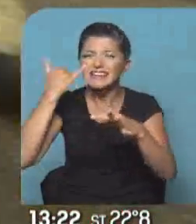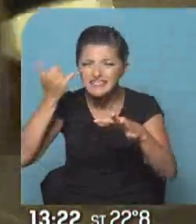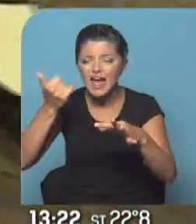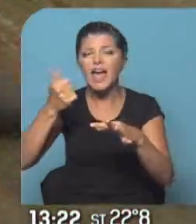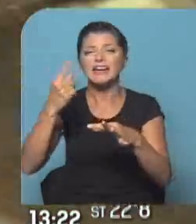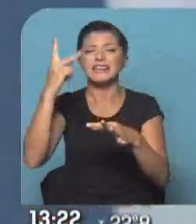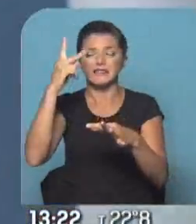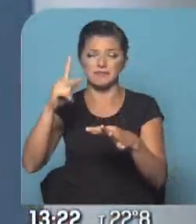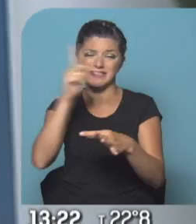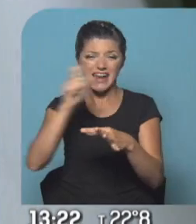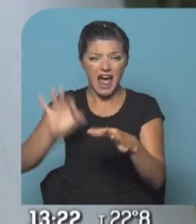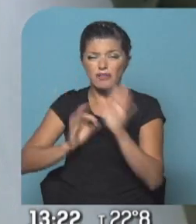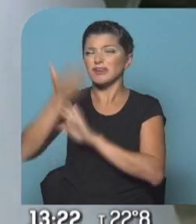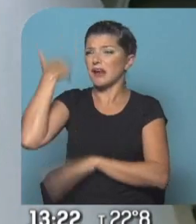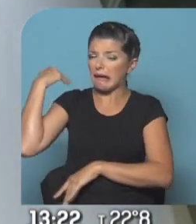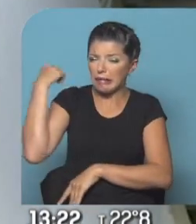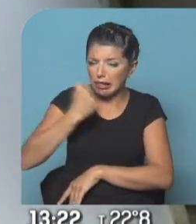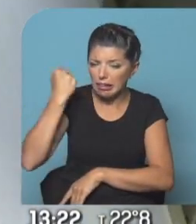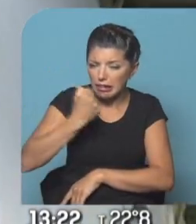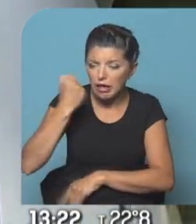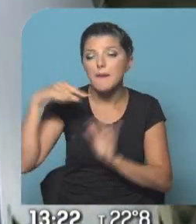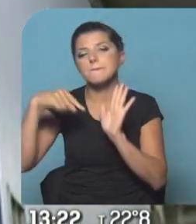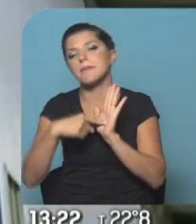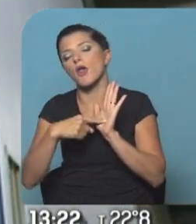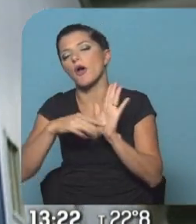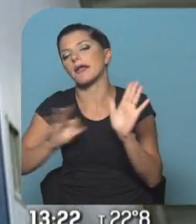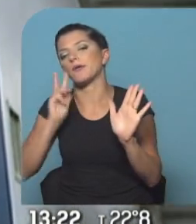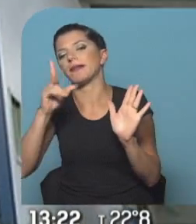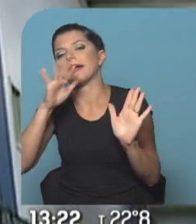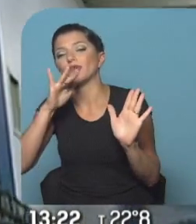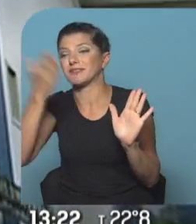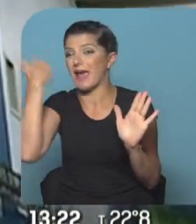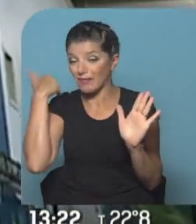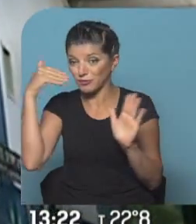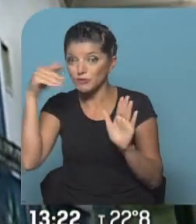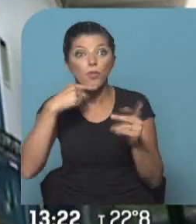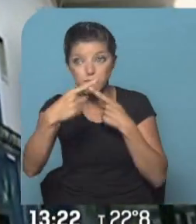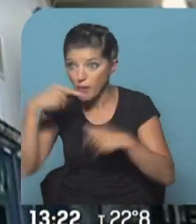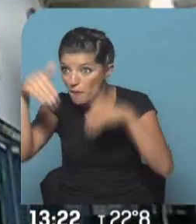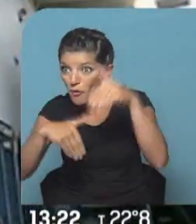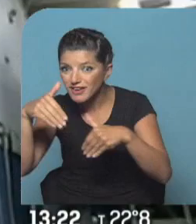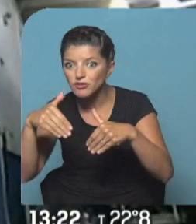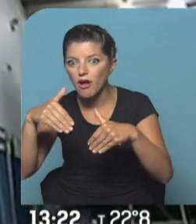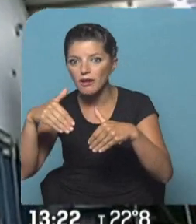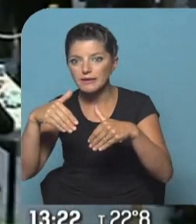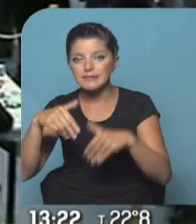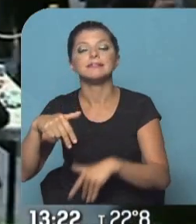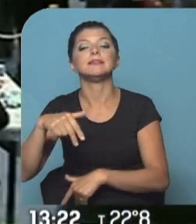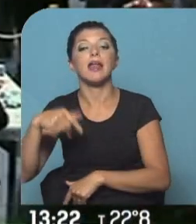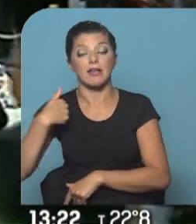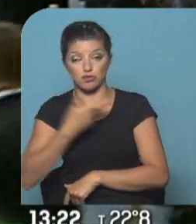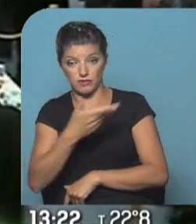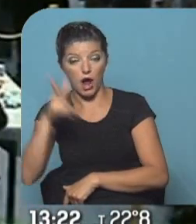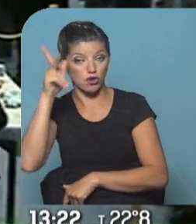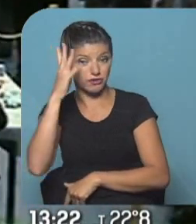un siglo, pero este propósito no logró imponerse en 2014, cuando en un referendo vinculante en el que votó el 84%